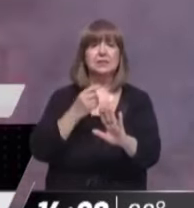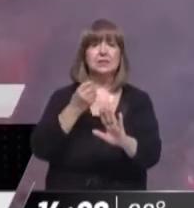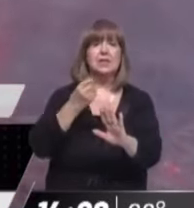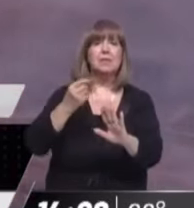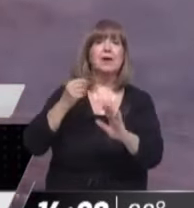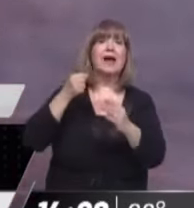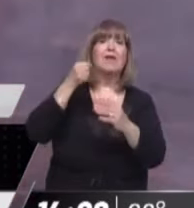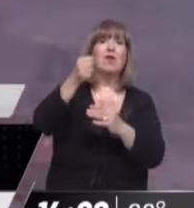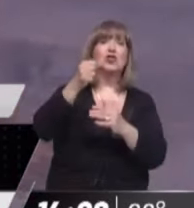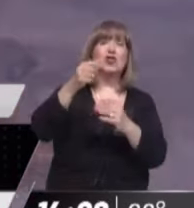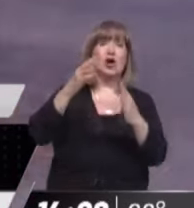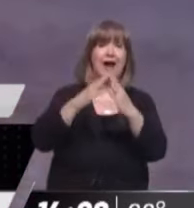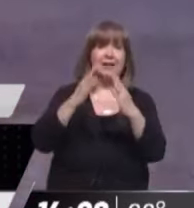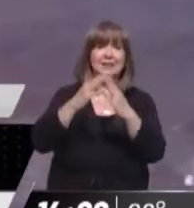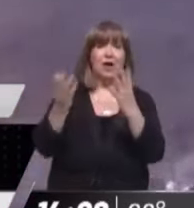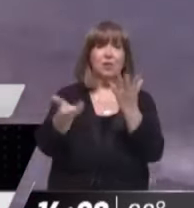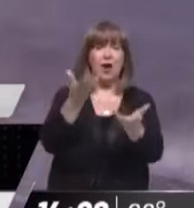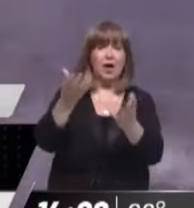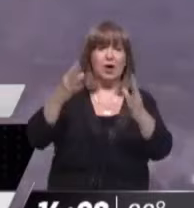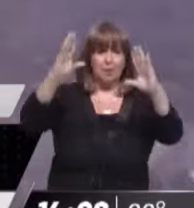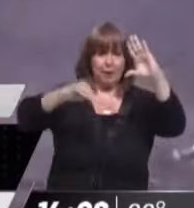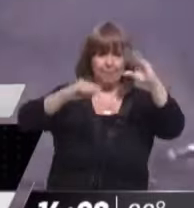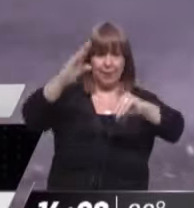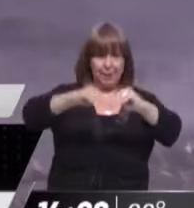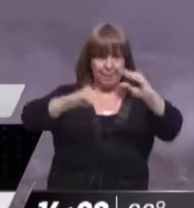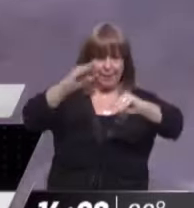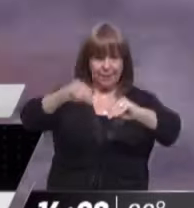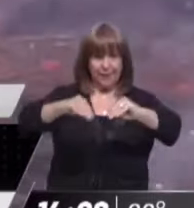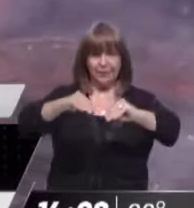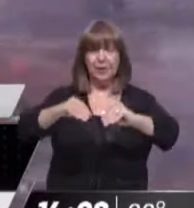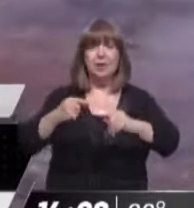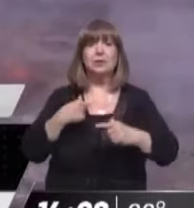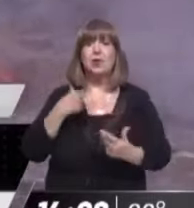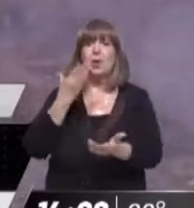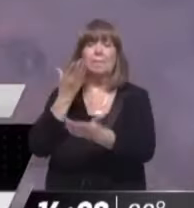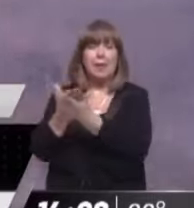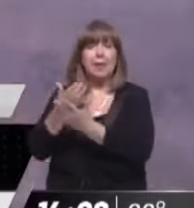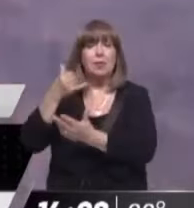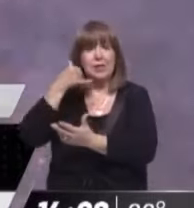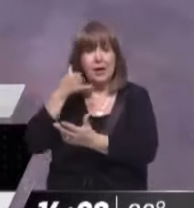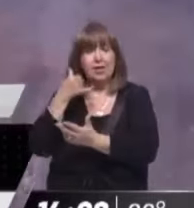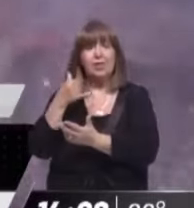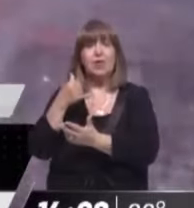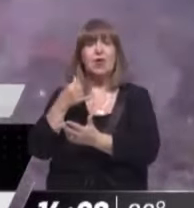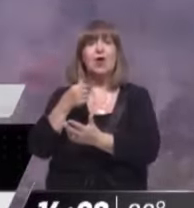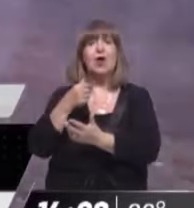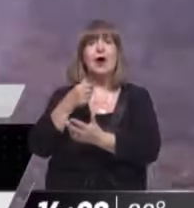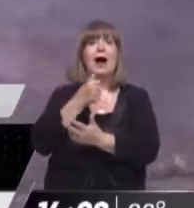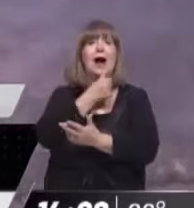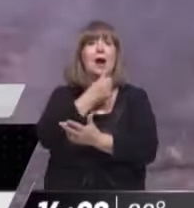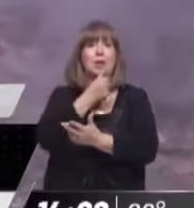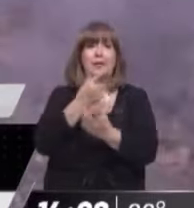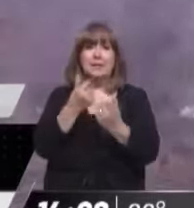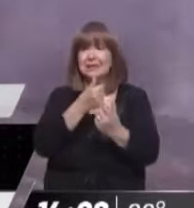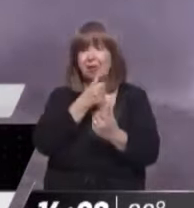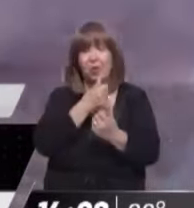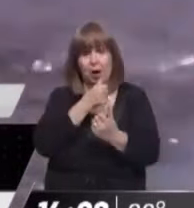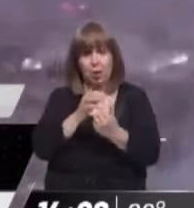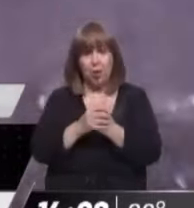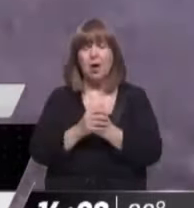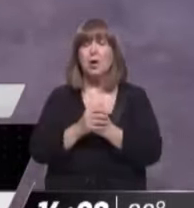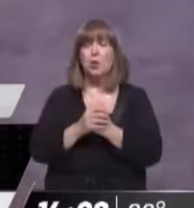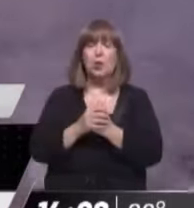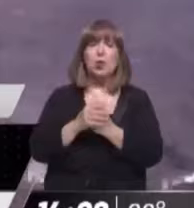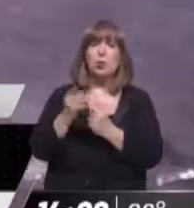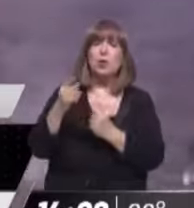están sofocadas. Está bien. ¿Qué tipo de refuerzo han pedido? ¿Más agua? Más agua. Personal estamos bien, más agua nada más. Estaban atendiendo